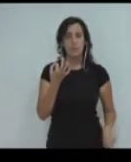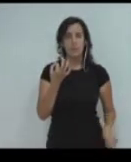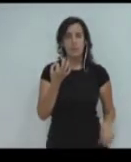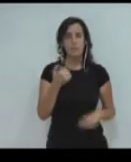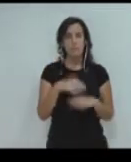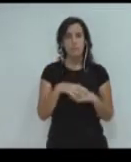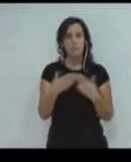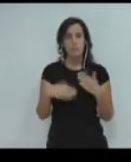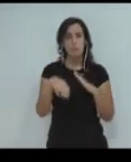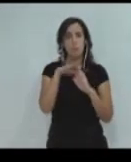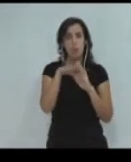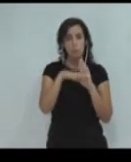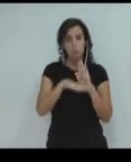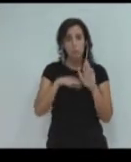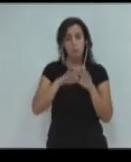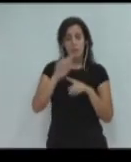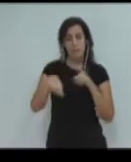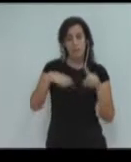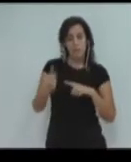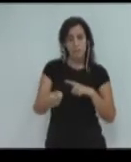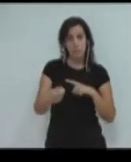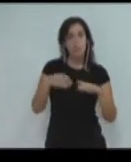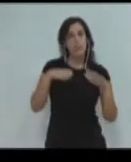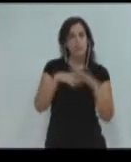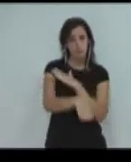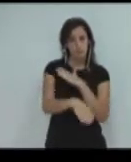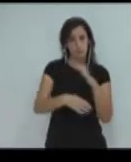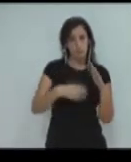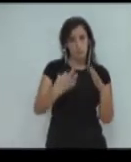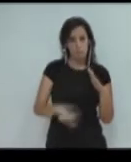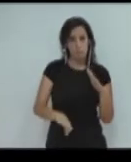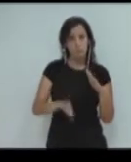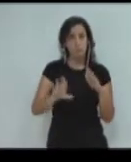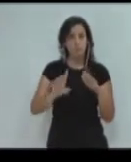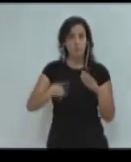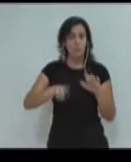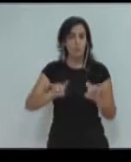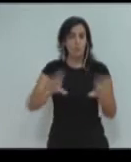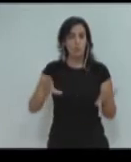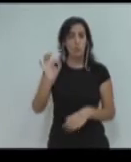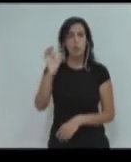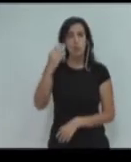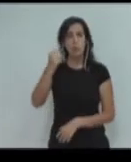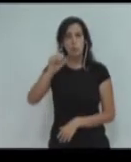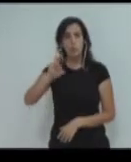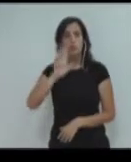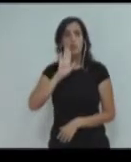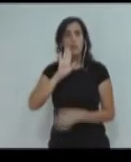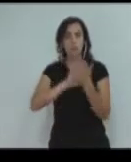para poder hacerlo accesible, pero que hay que tener claro, que ahí lo comentaba Óscar, qué fin